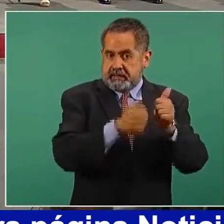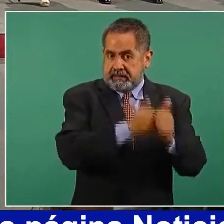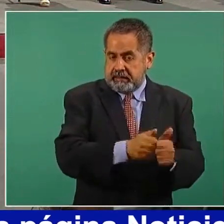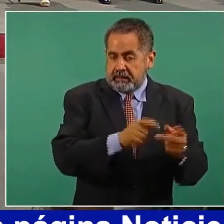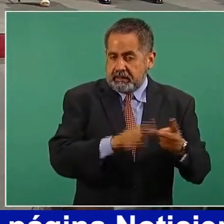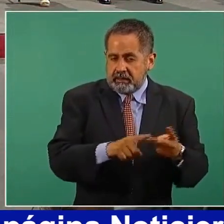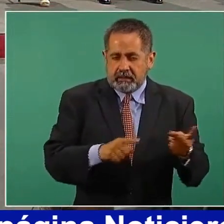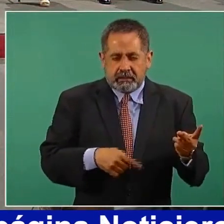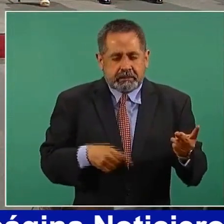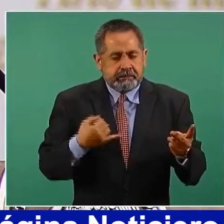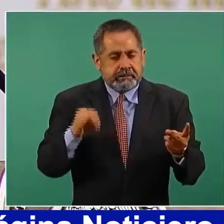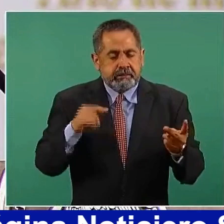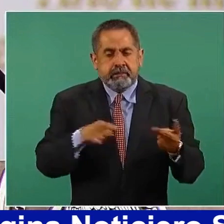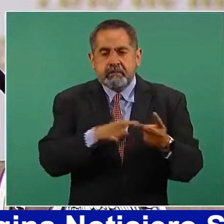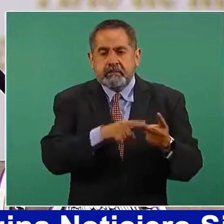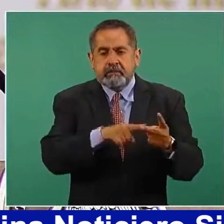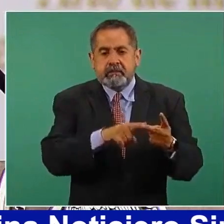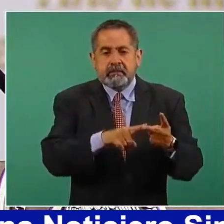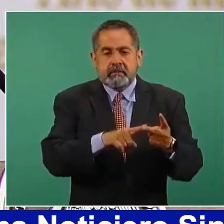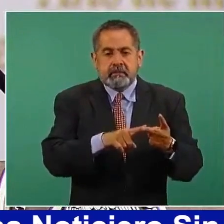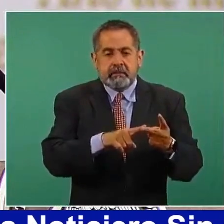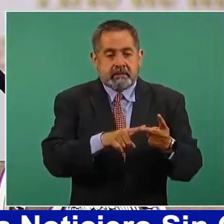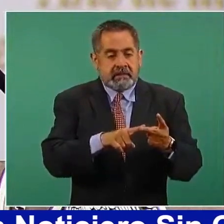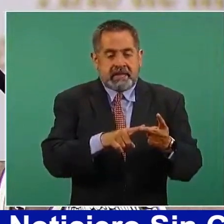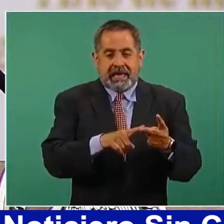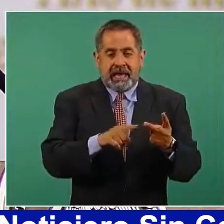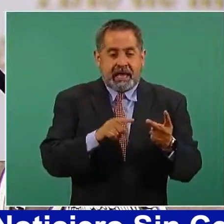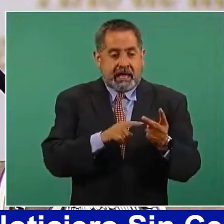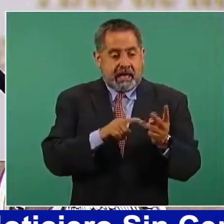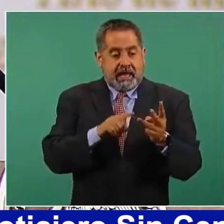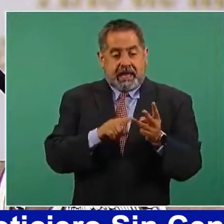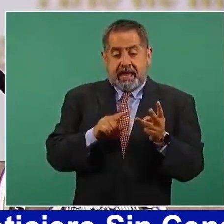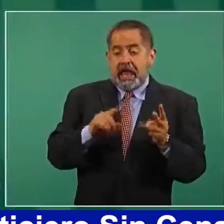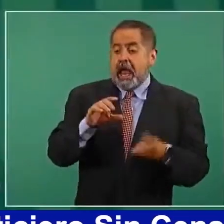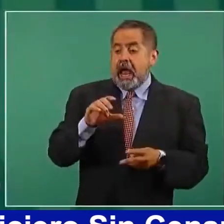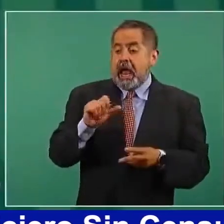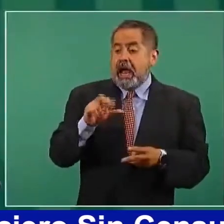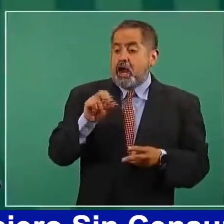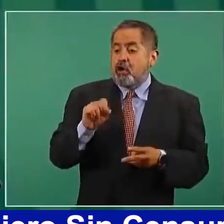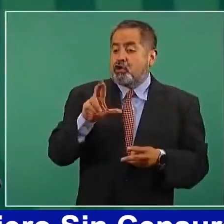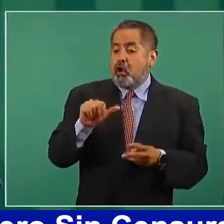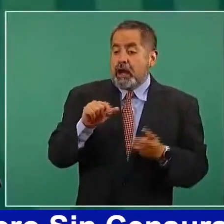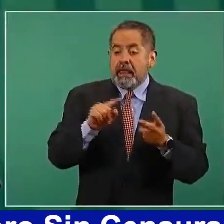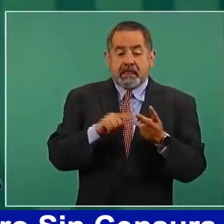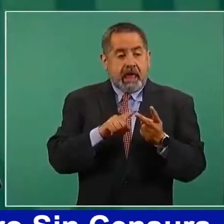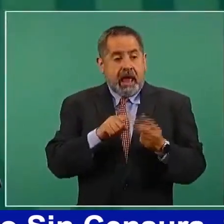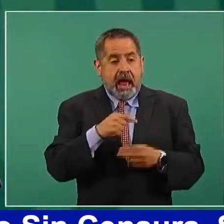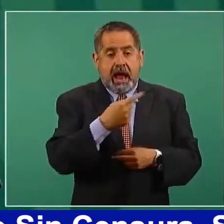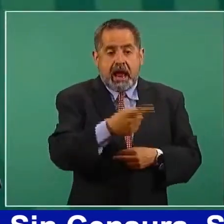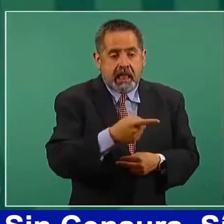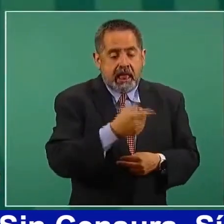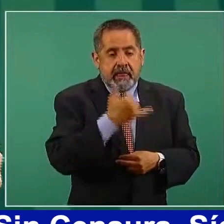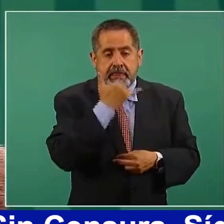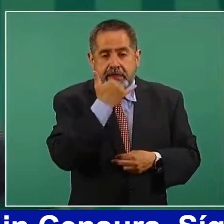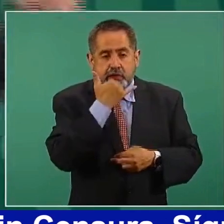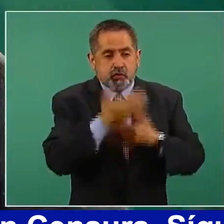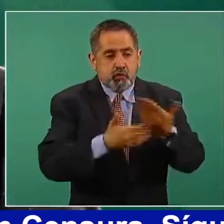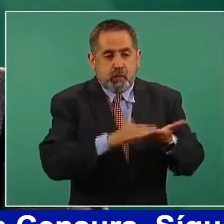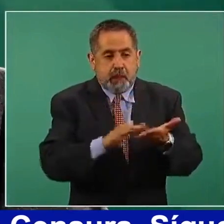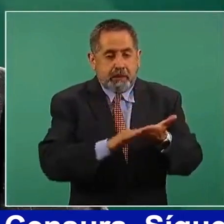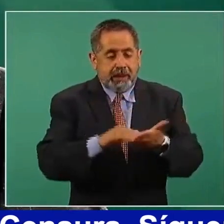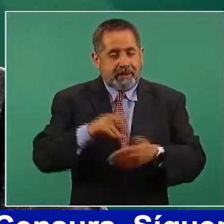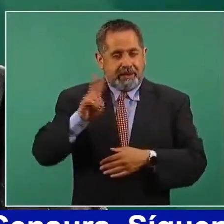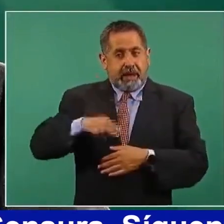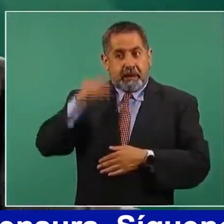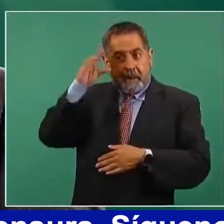y, curiosamente, al que nunca el señor Carlos Loret de Mola le ha pedido disculpas por haber transmitido en